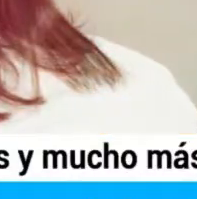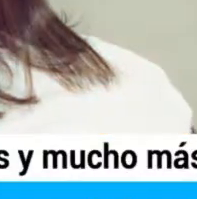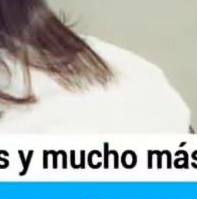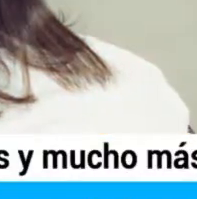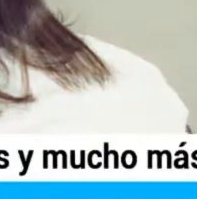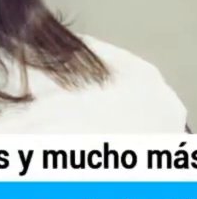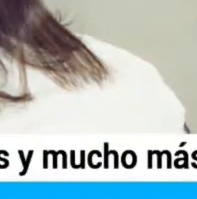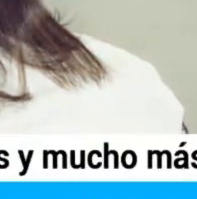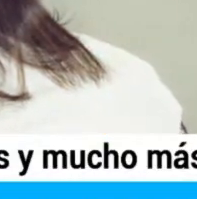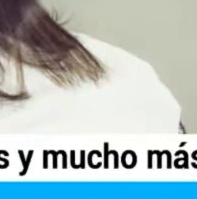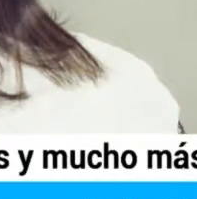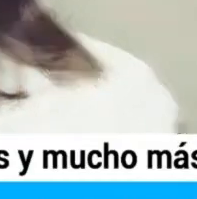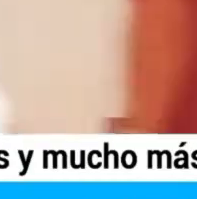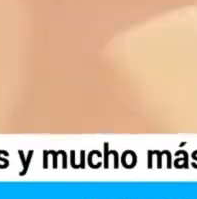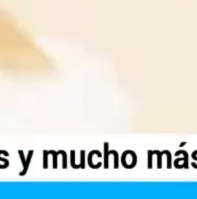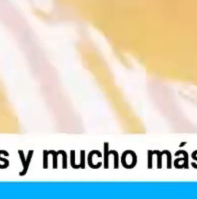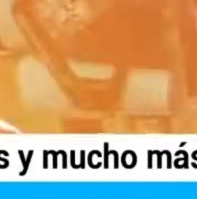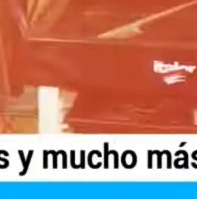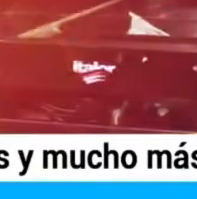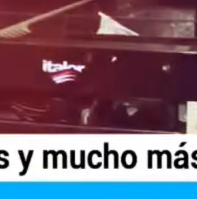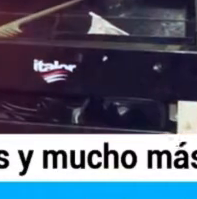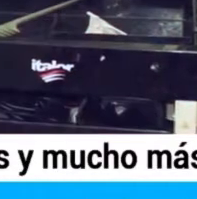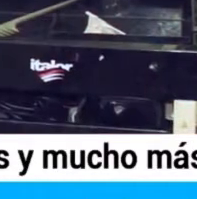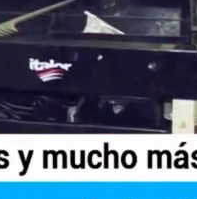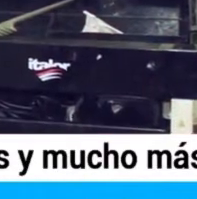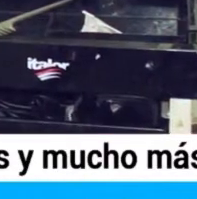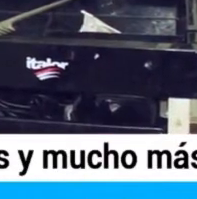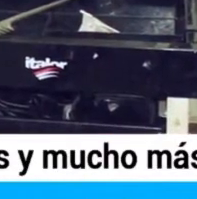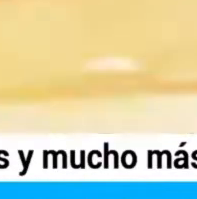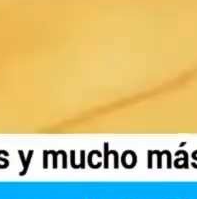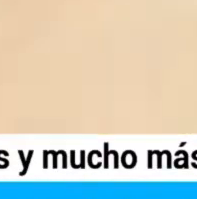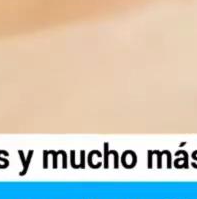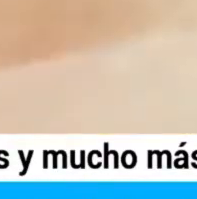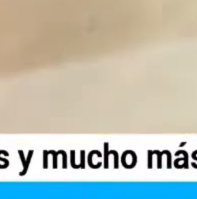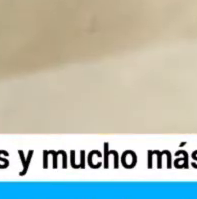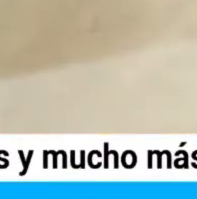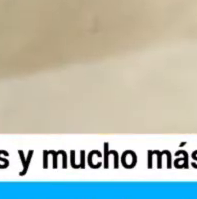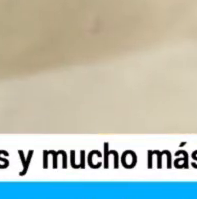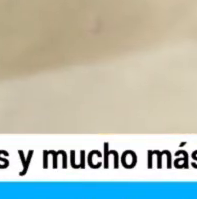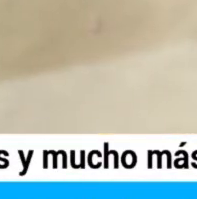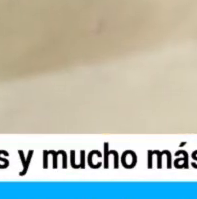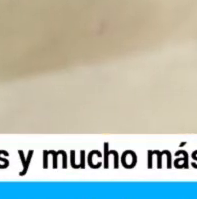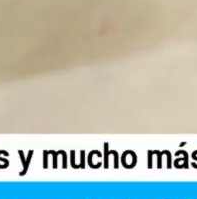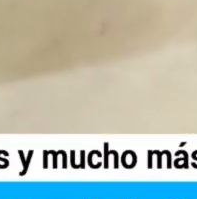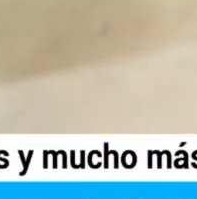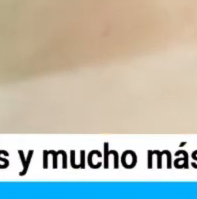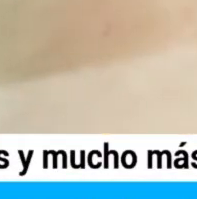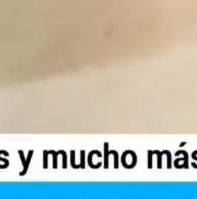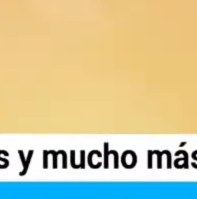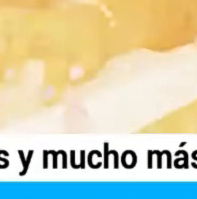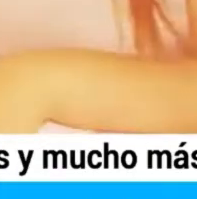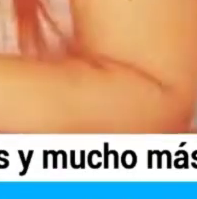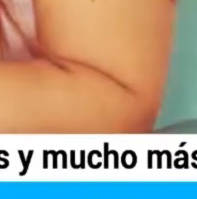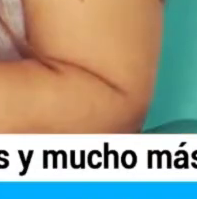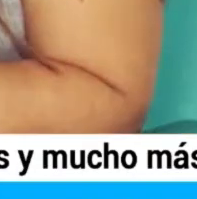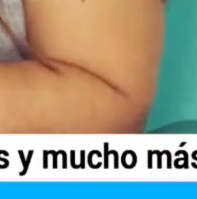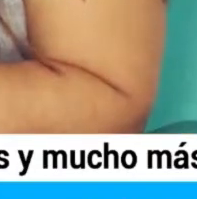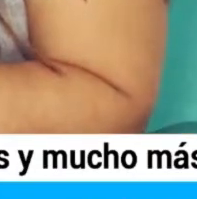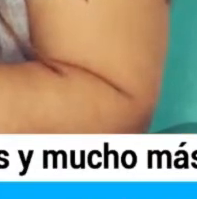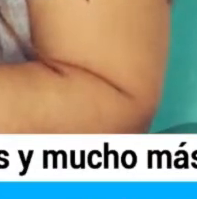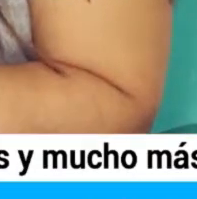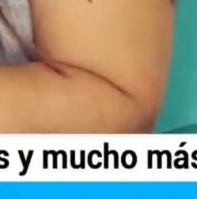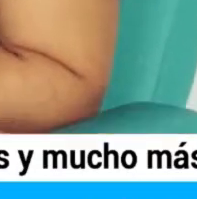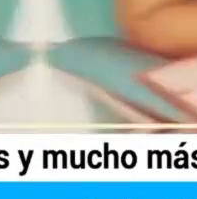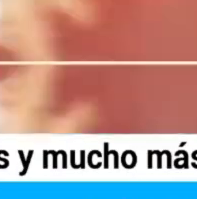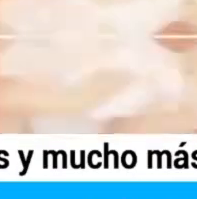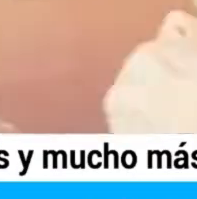Las mejores marcas para el cuidado capilar y los más destacados profesionales están en Estilo Centro de Belleza, Tinturado Profesional,